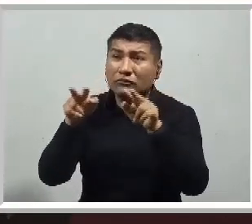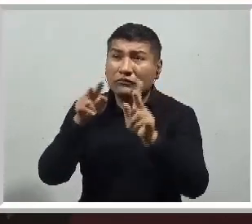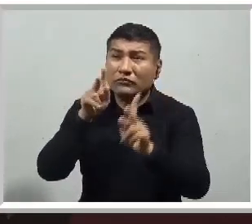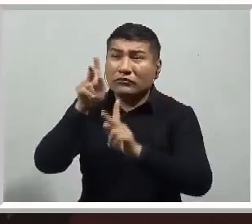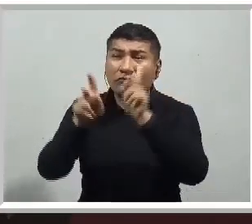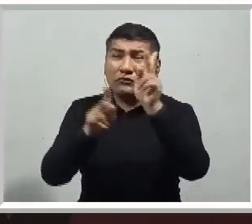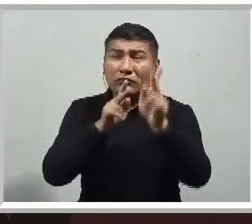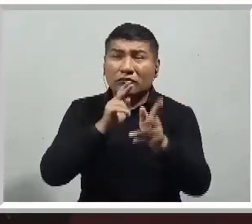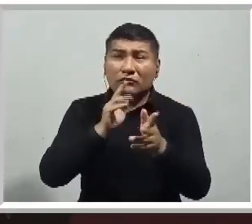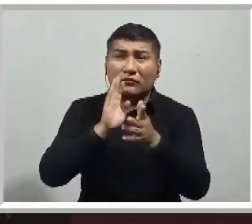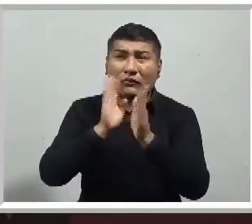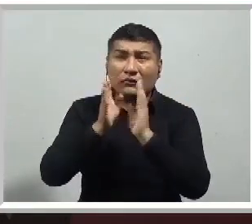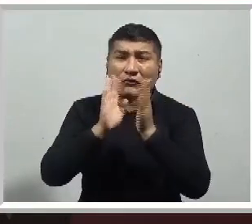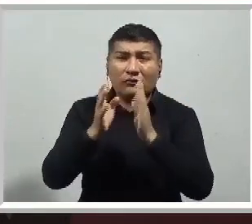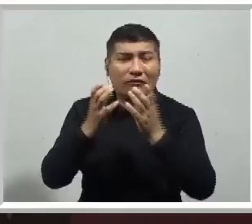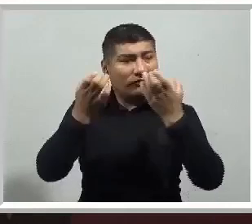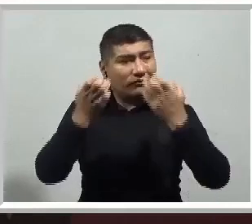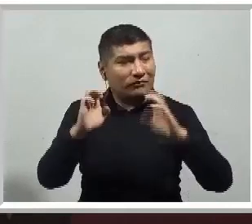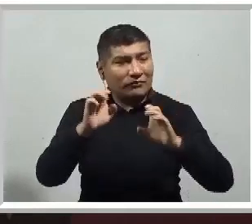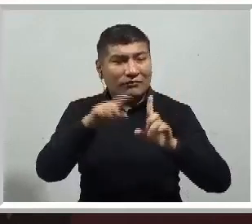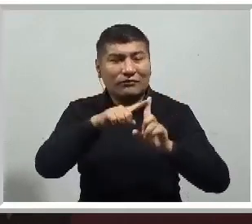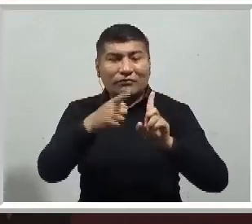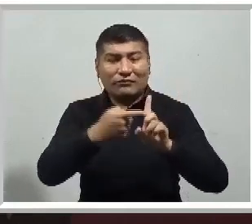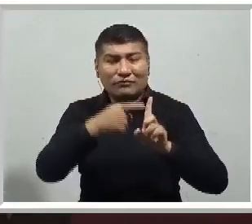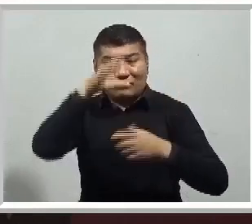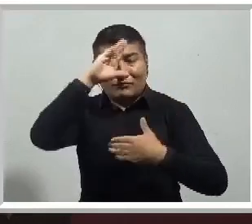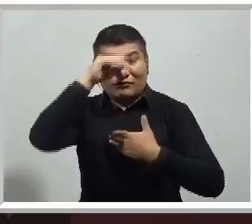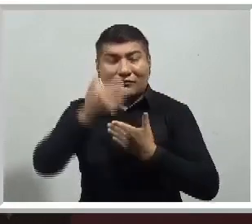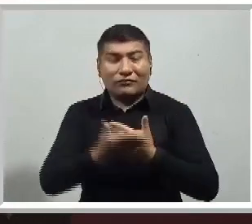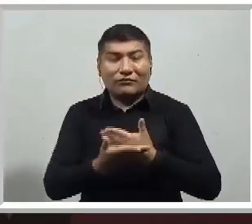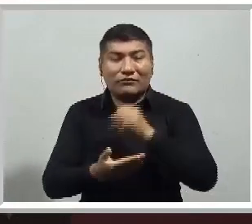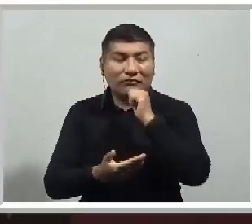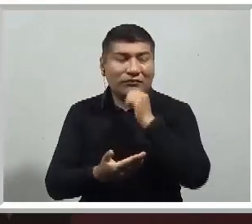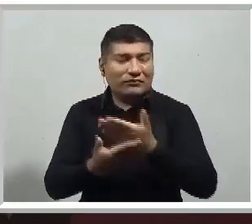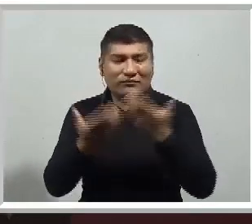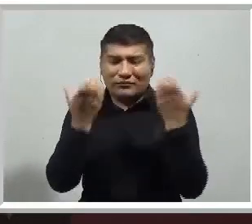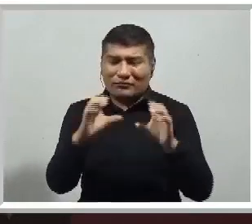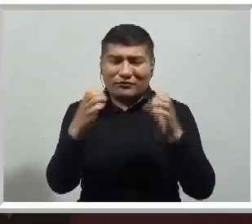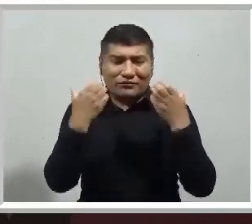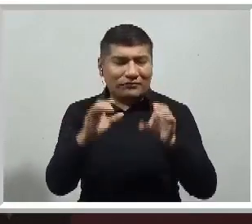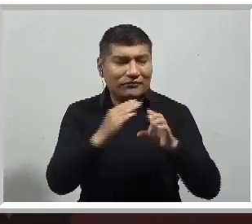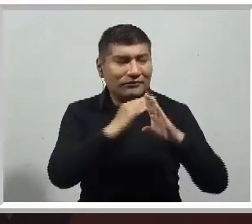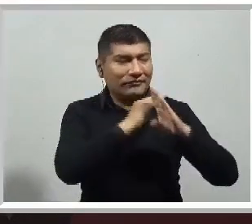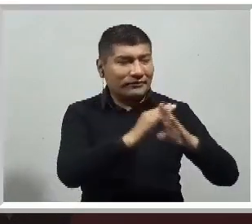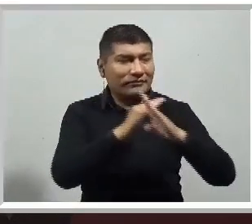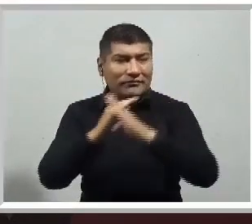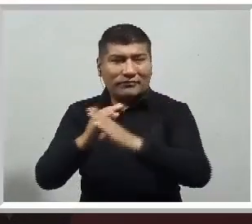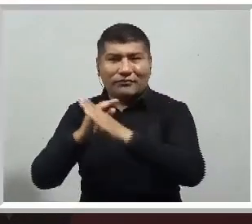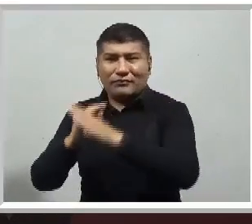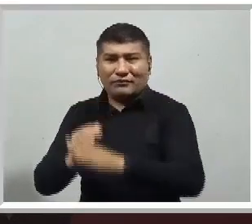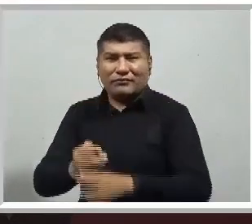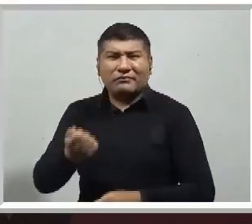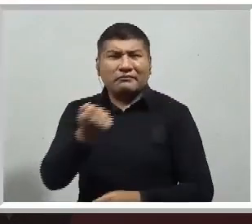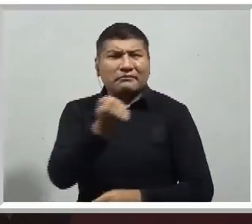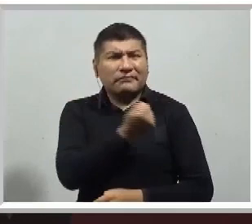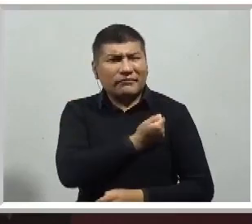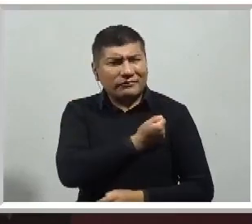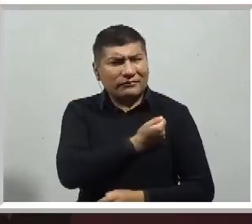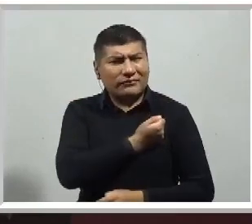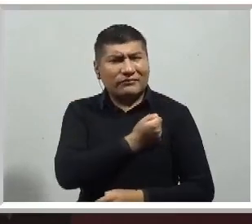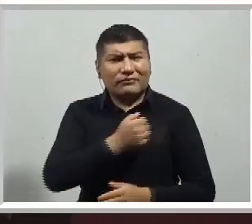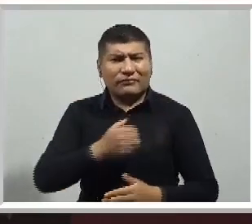decir, no queremos tener hijos. Y fácilmente lastiman las vidas